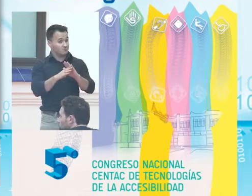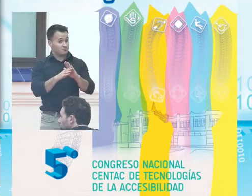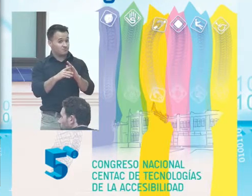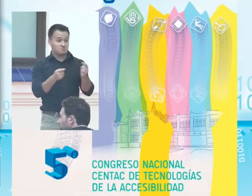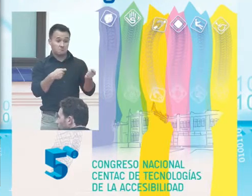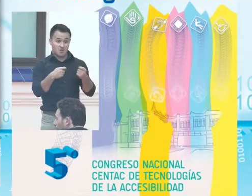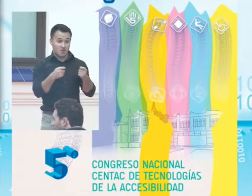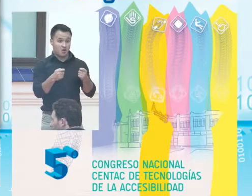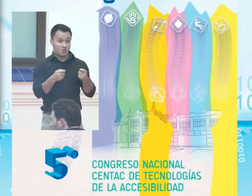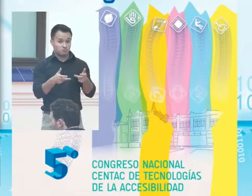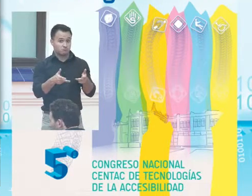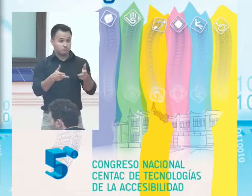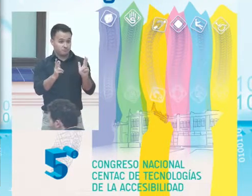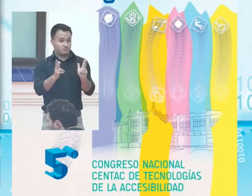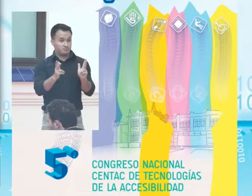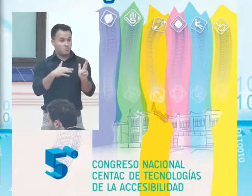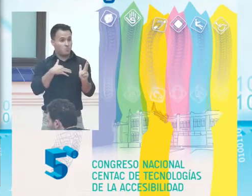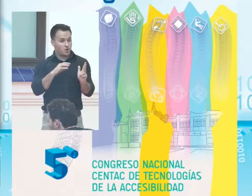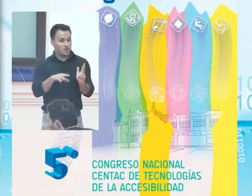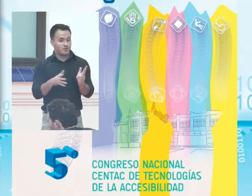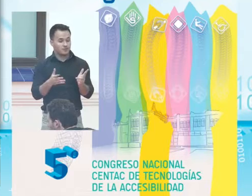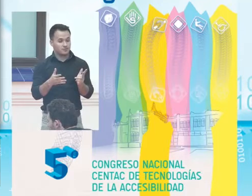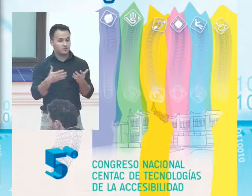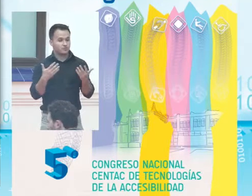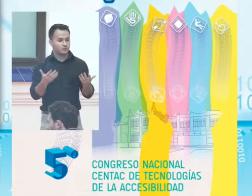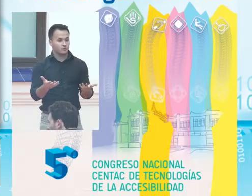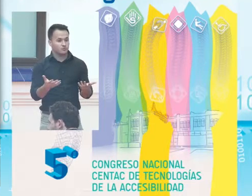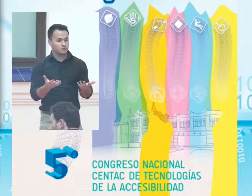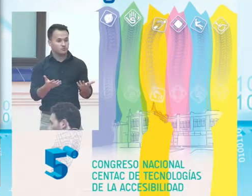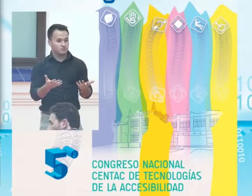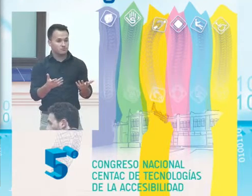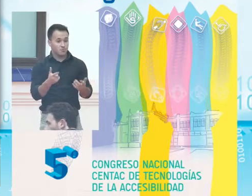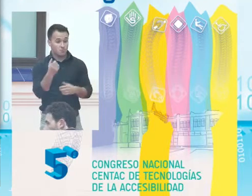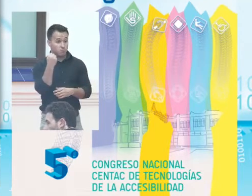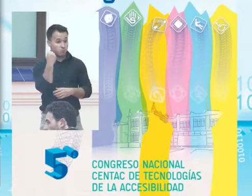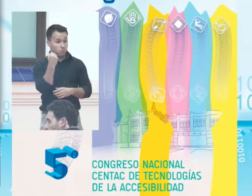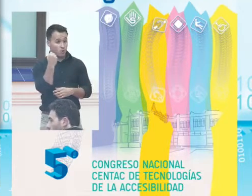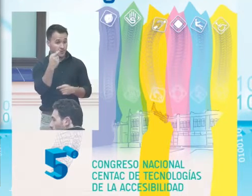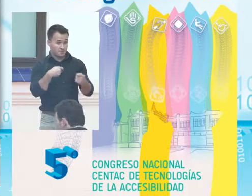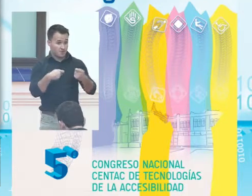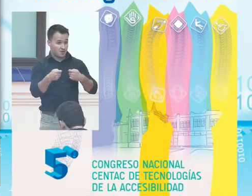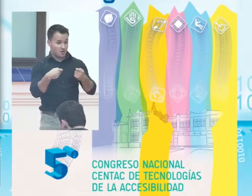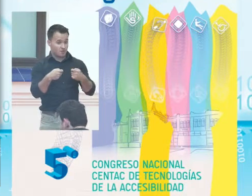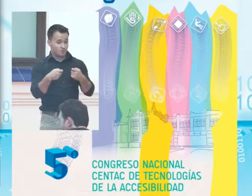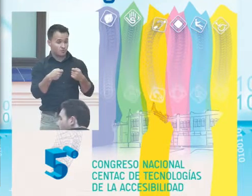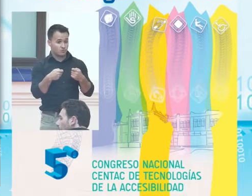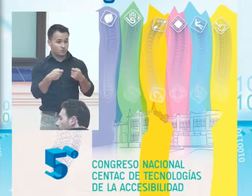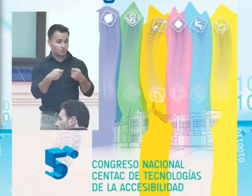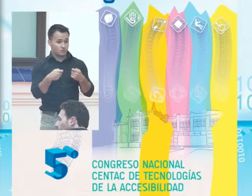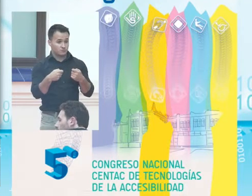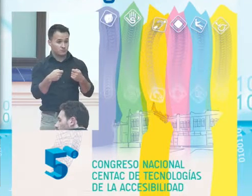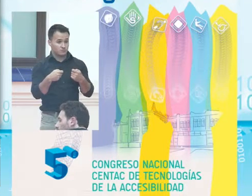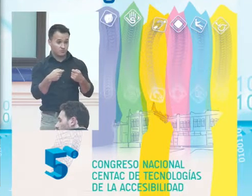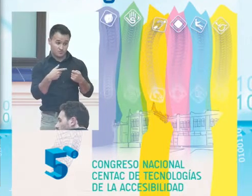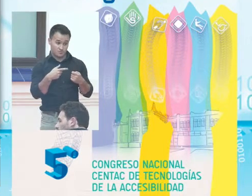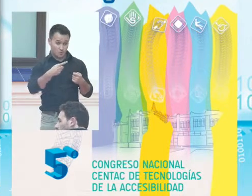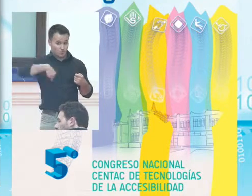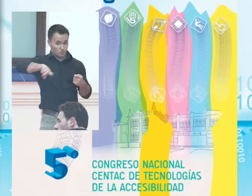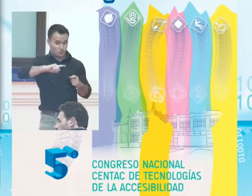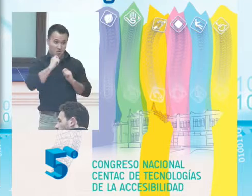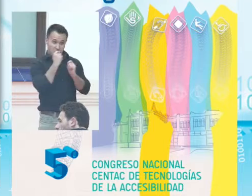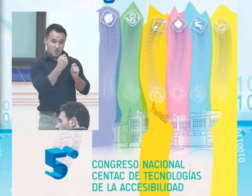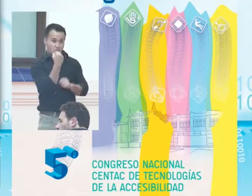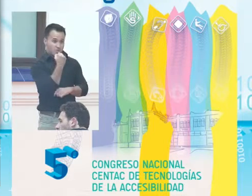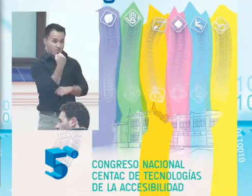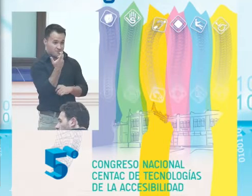las posibilidades. Entonces, este poder del mercado hemos dado nosotros